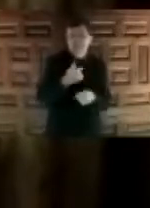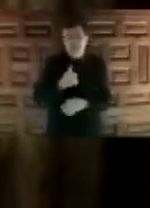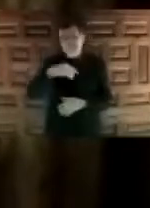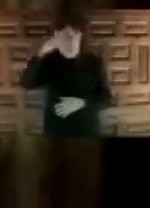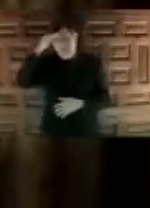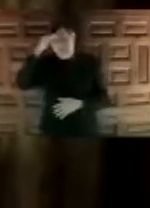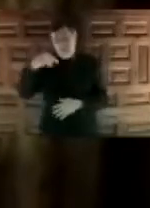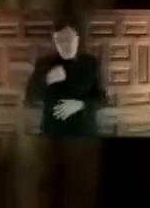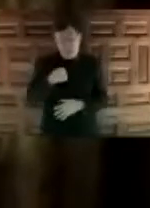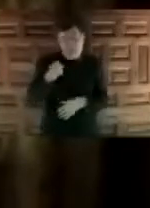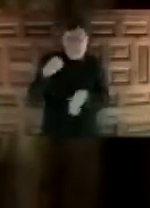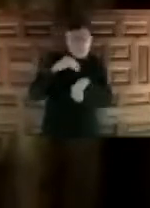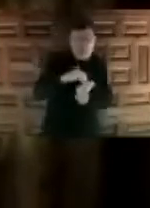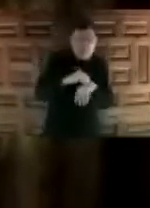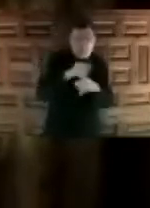que colocar